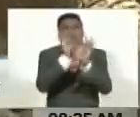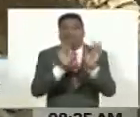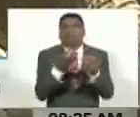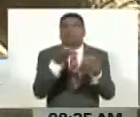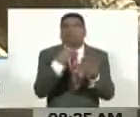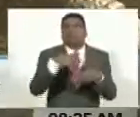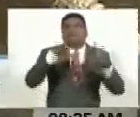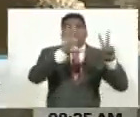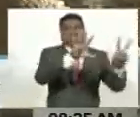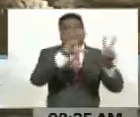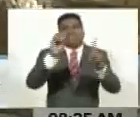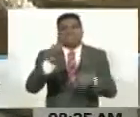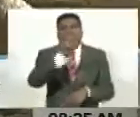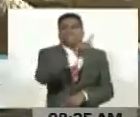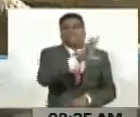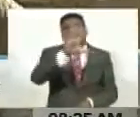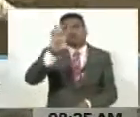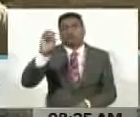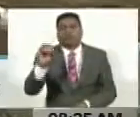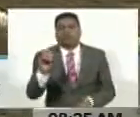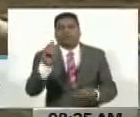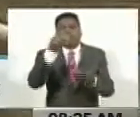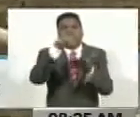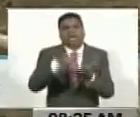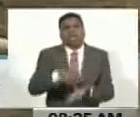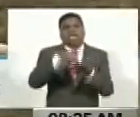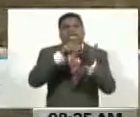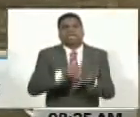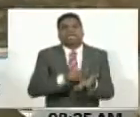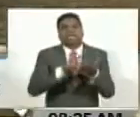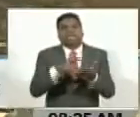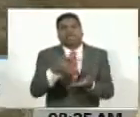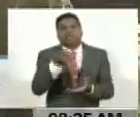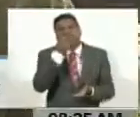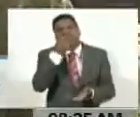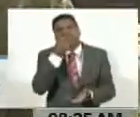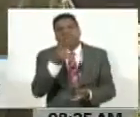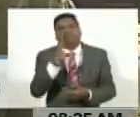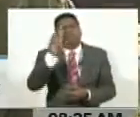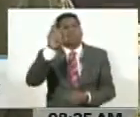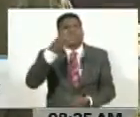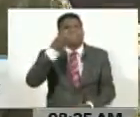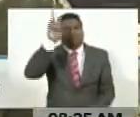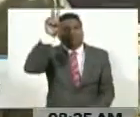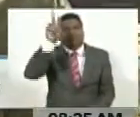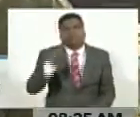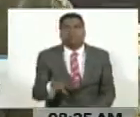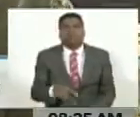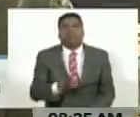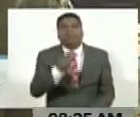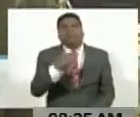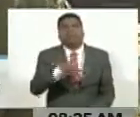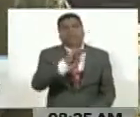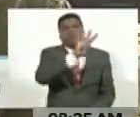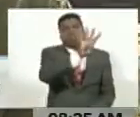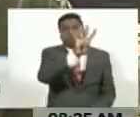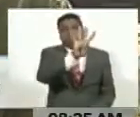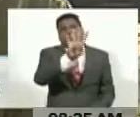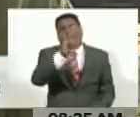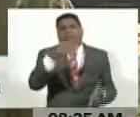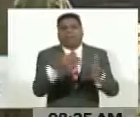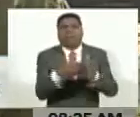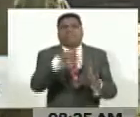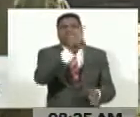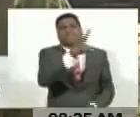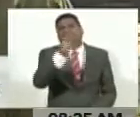entre 70 y 150 kilogramos de vegetales y alimentos diarios. Ruperta está pesando unos 4.100 kilos aproximadamente.